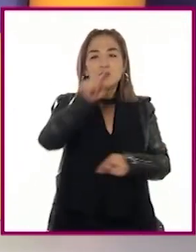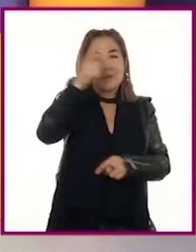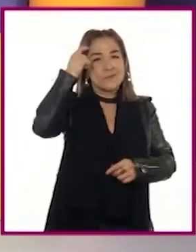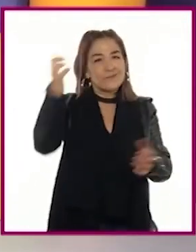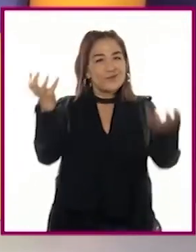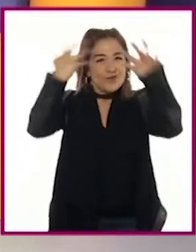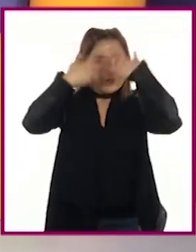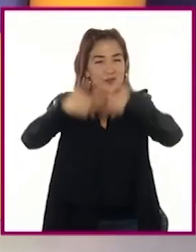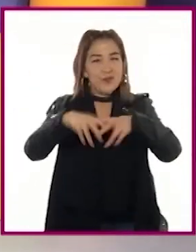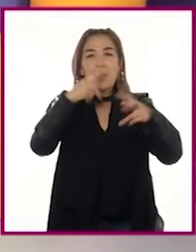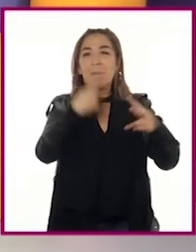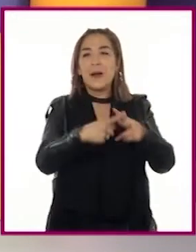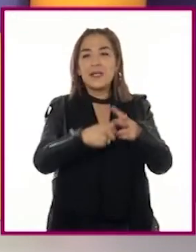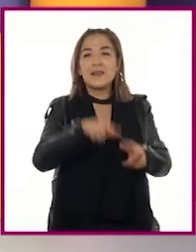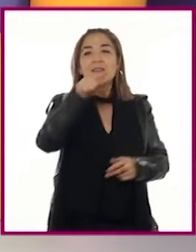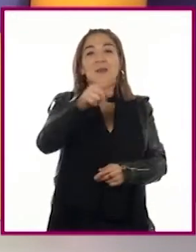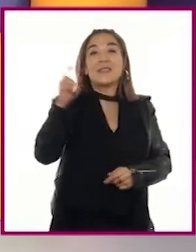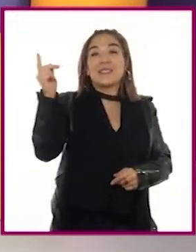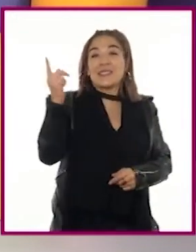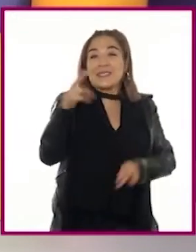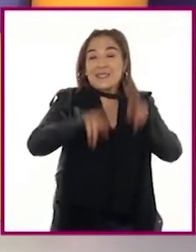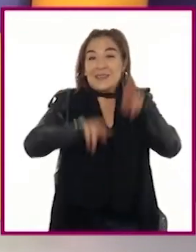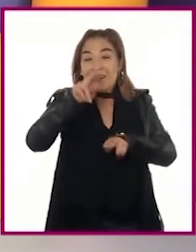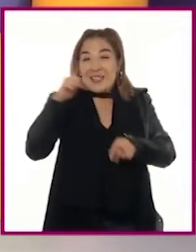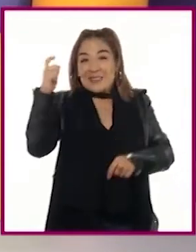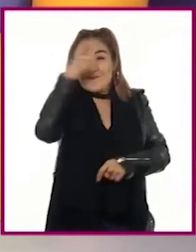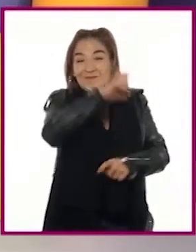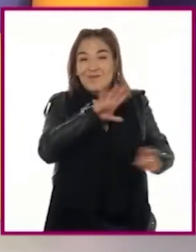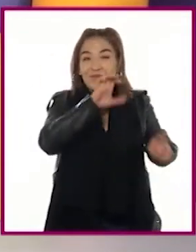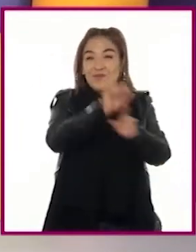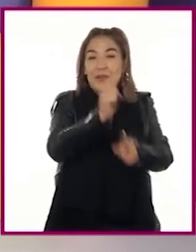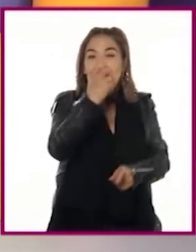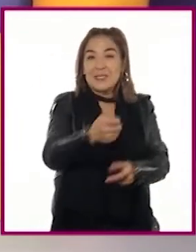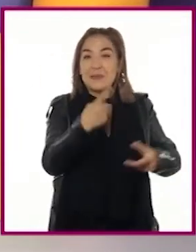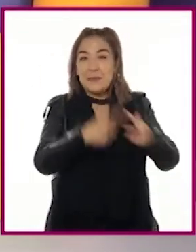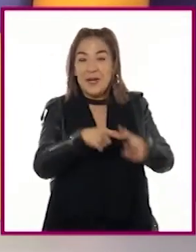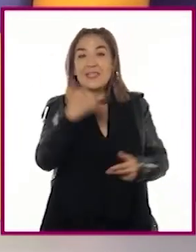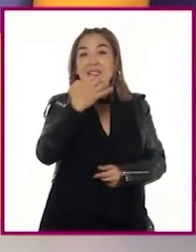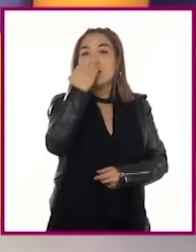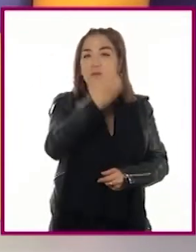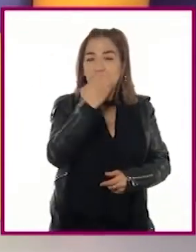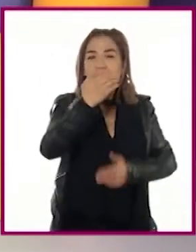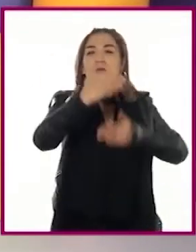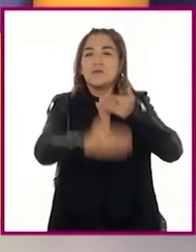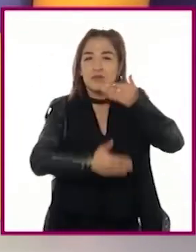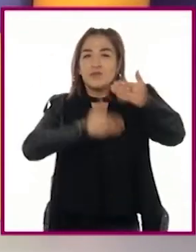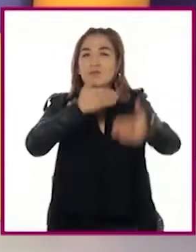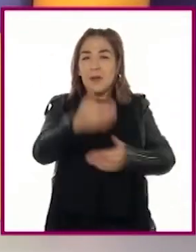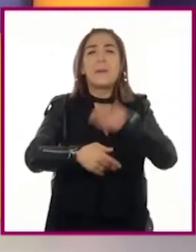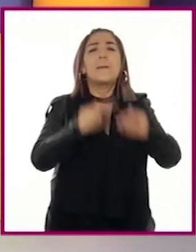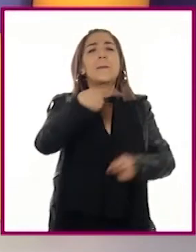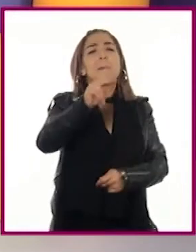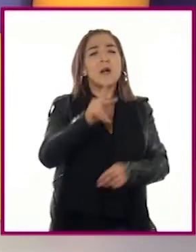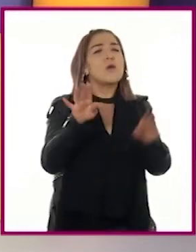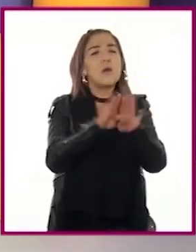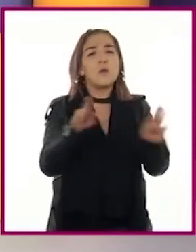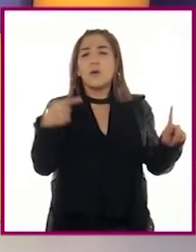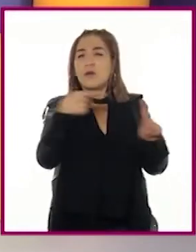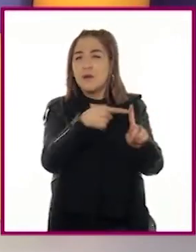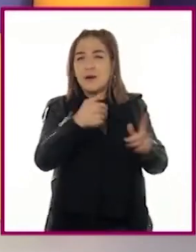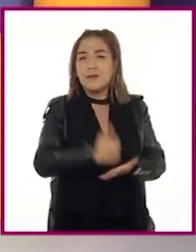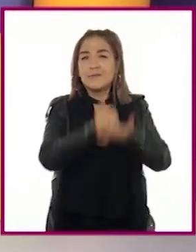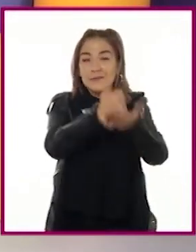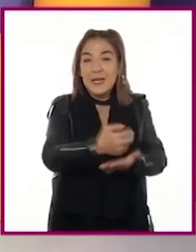matemático. El nivel de dificultad de la actividad matemática escolar es progresivo, pero se sustenta en la articulación de